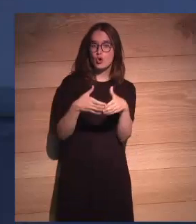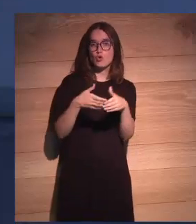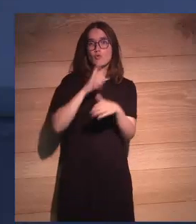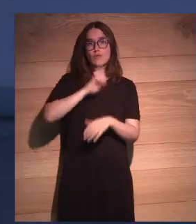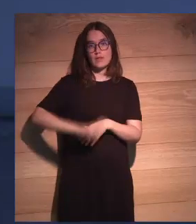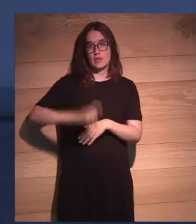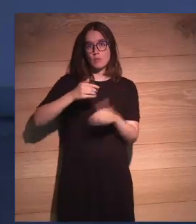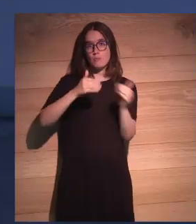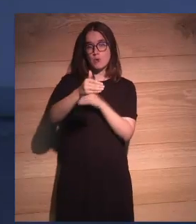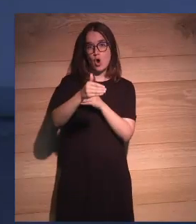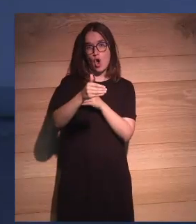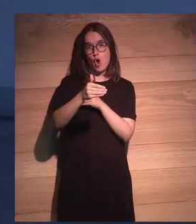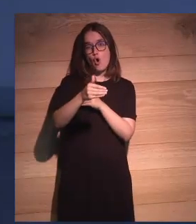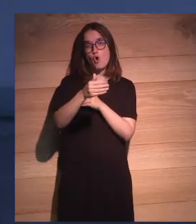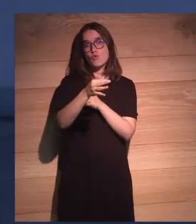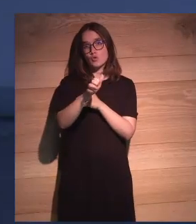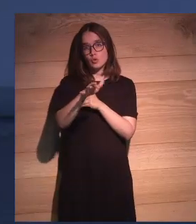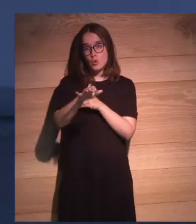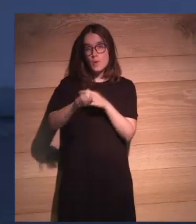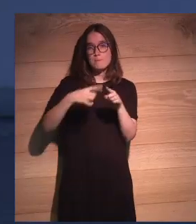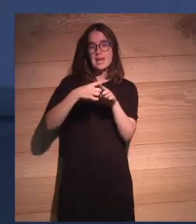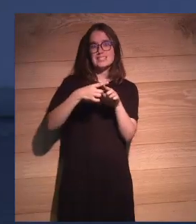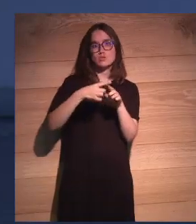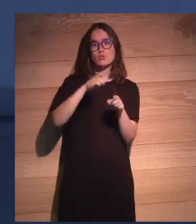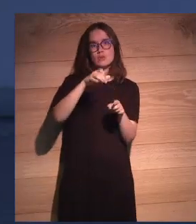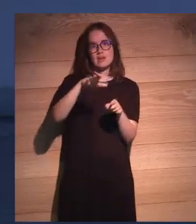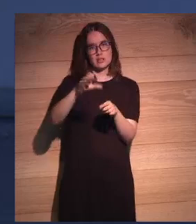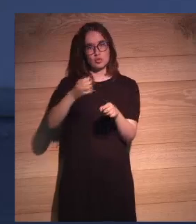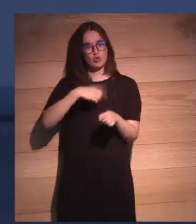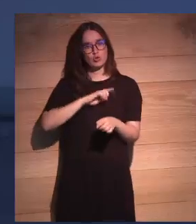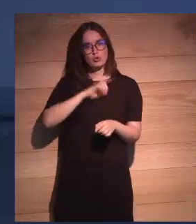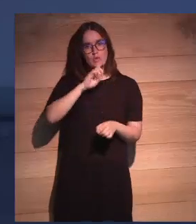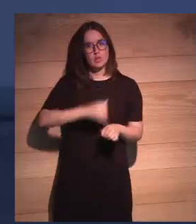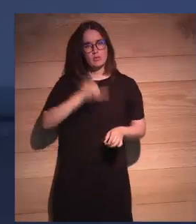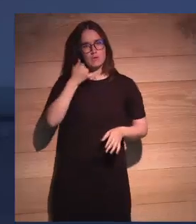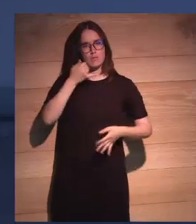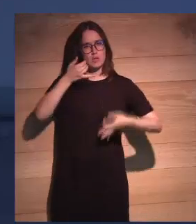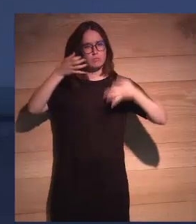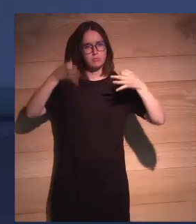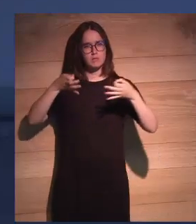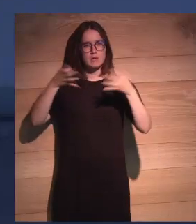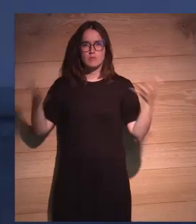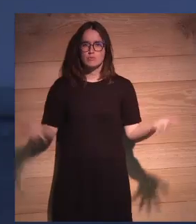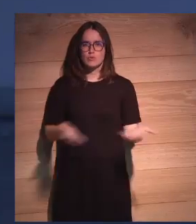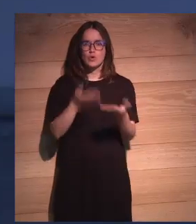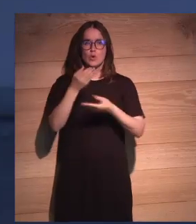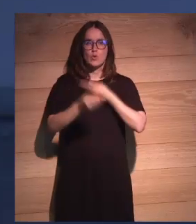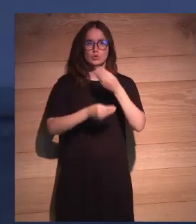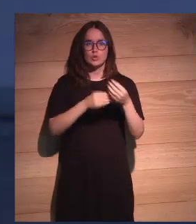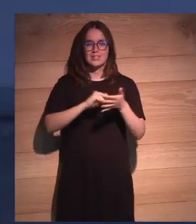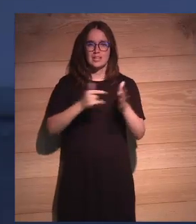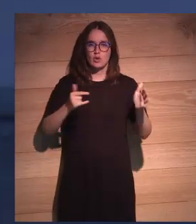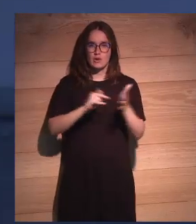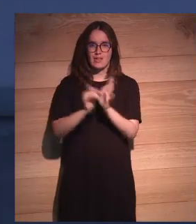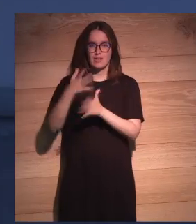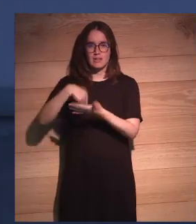con UNESCO. Desde Fundación Telefónica estamos convencidos que hay que promover el uso de la tecnología aplicada a